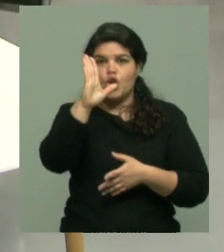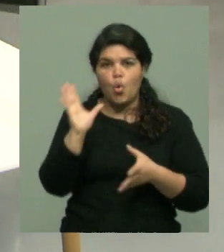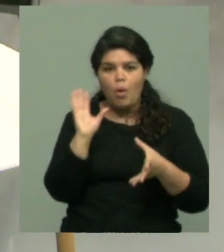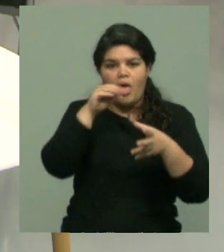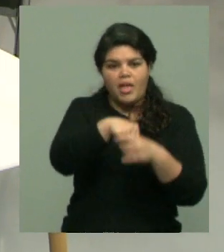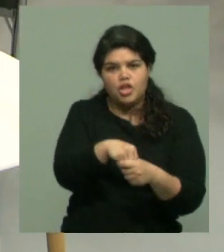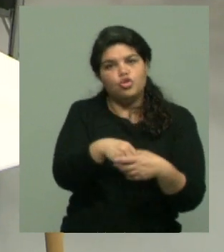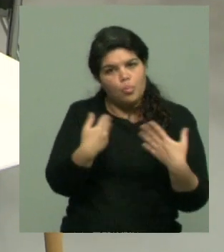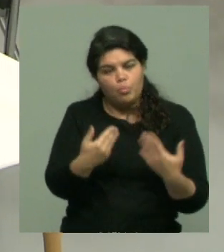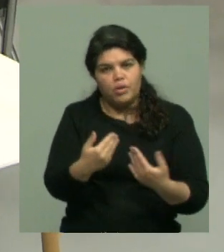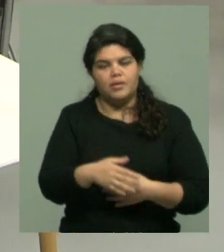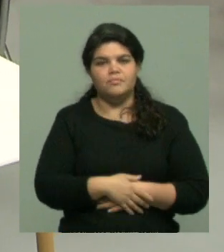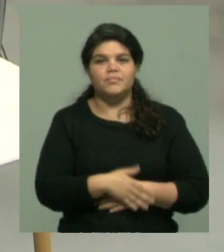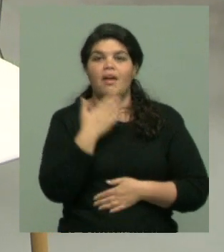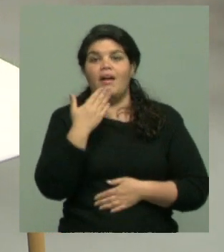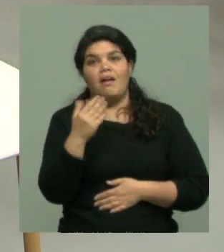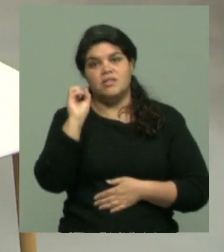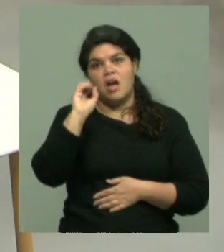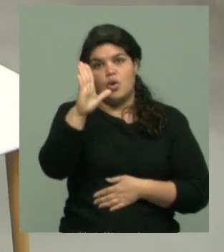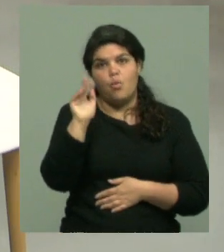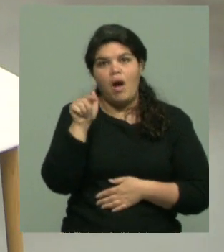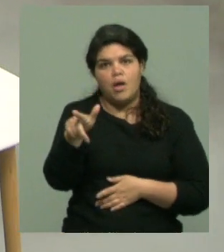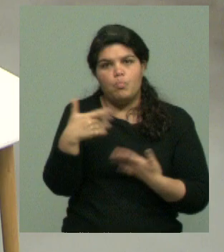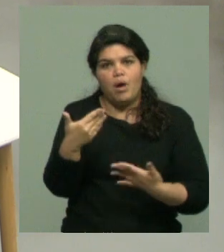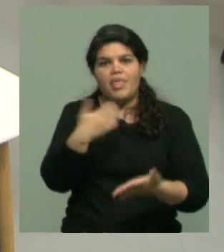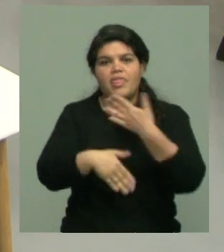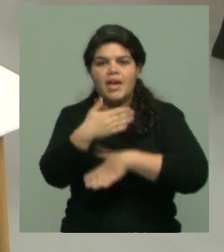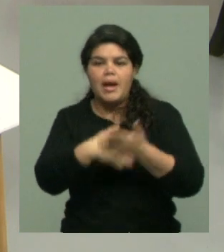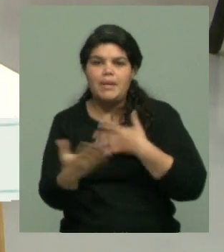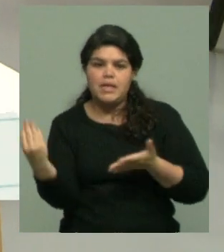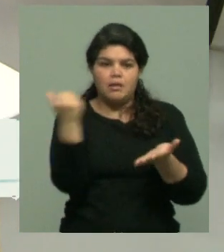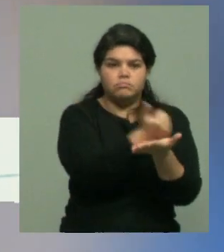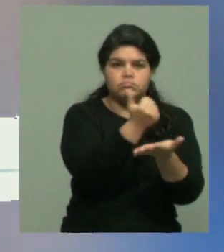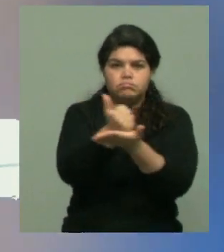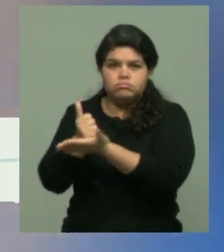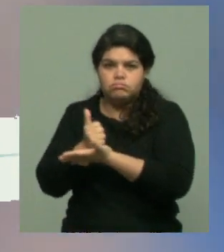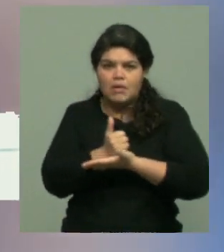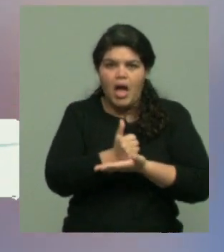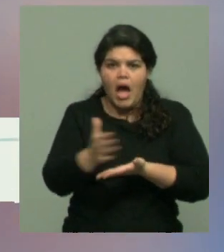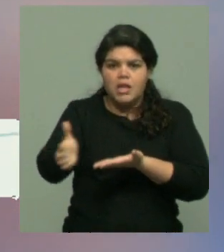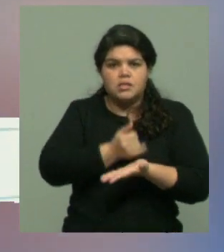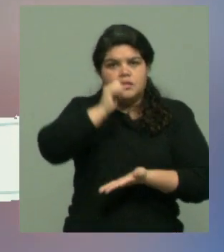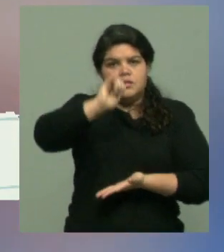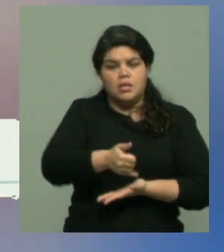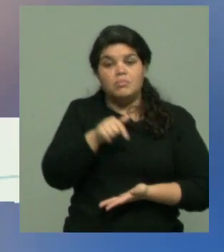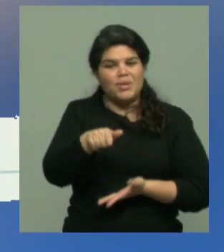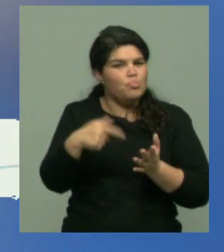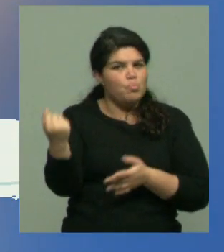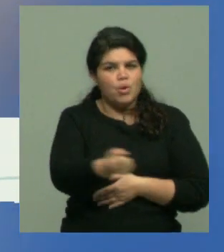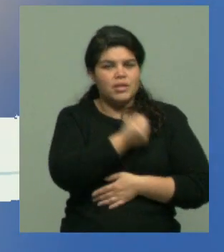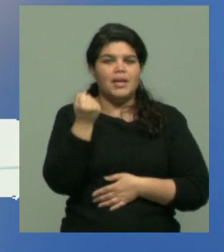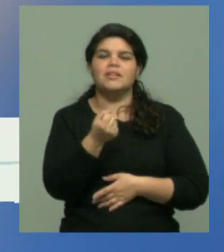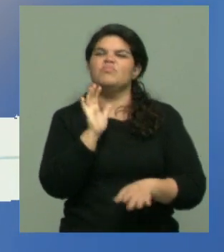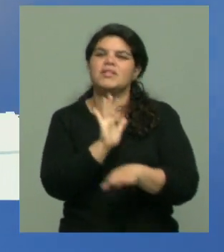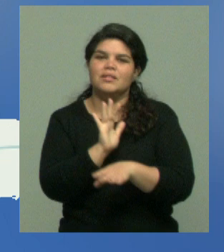la posibilidad de insertar chicos con alguna discapacidad, es clave en esto. Sí. Por eso entendemos que todo es como un conjunto de